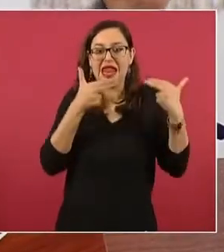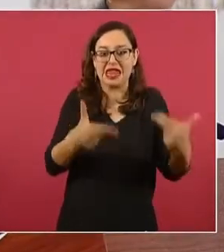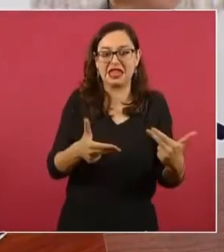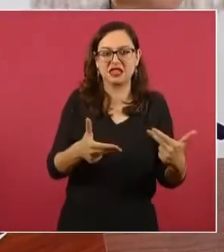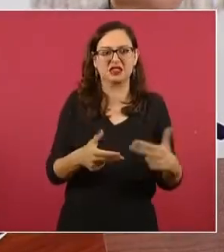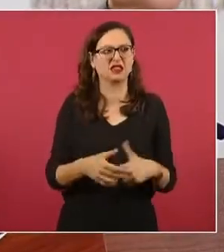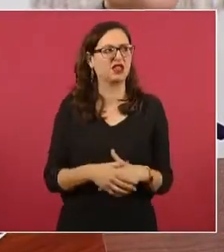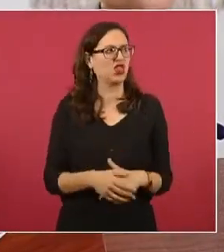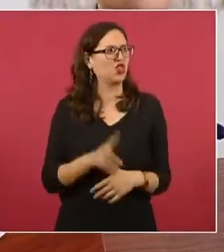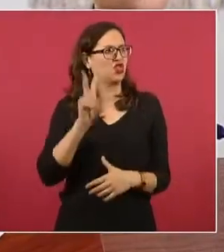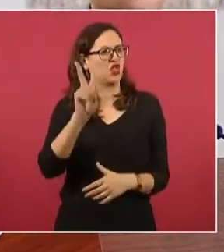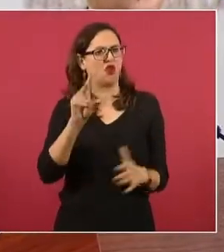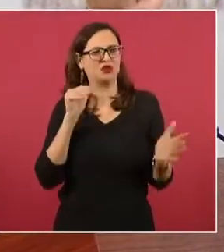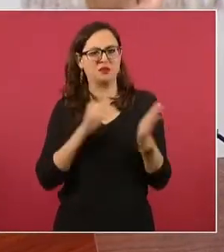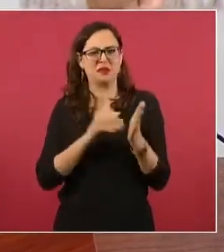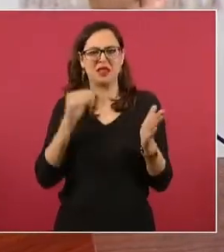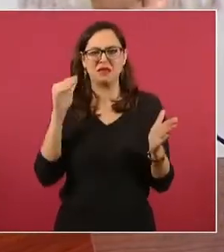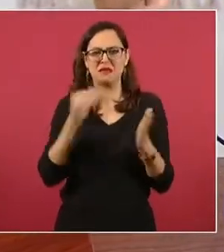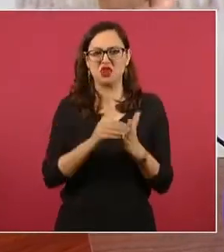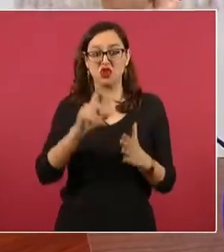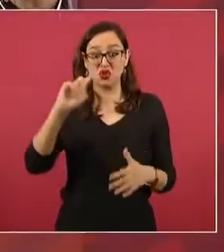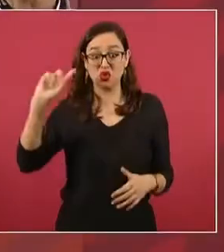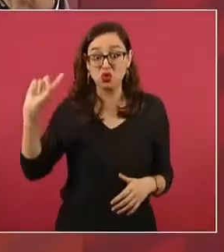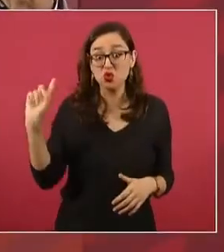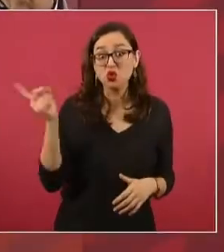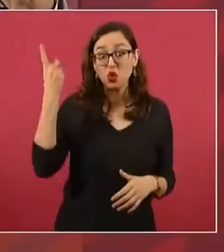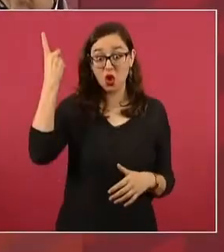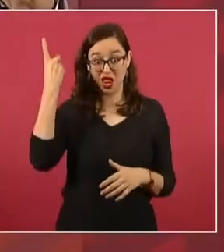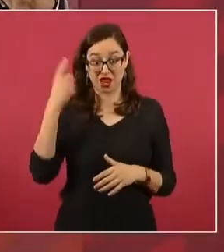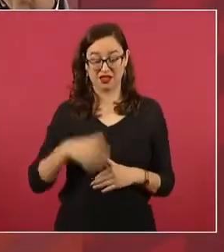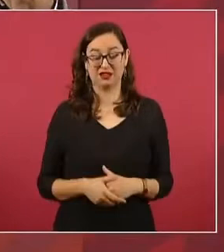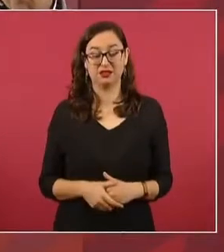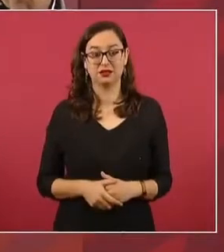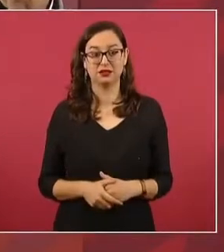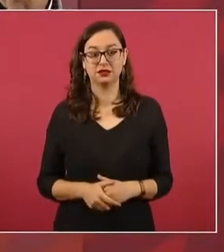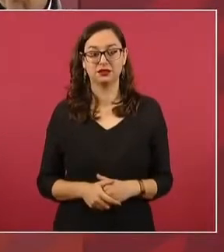de 2,000 millones de dólares.